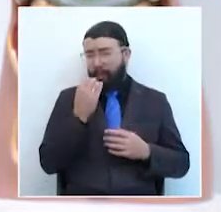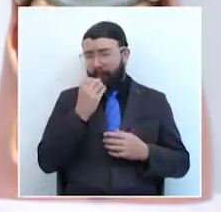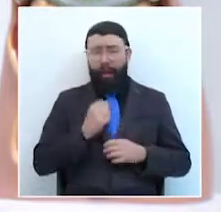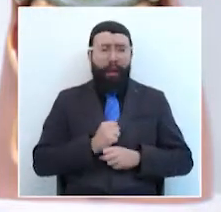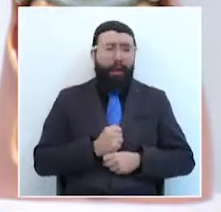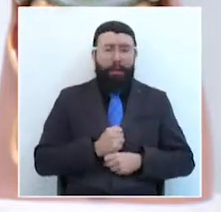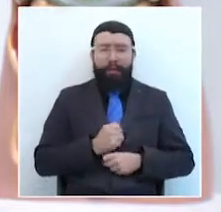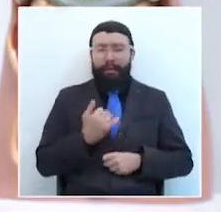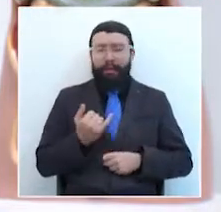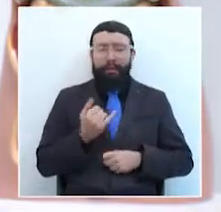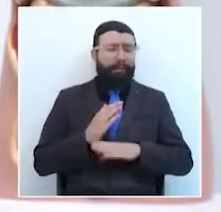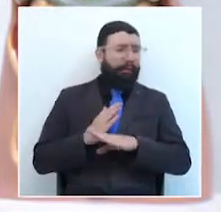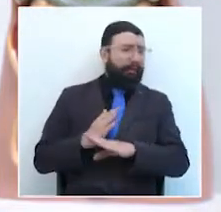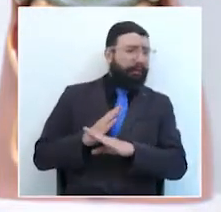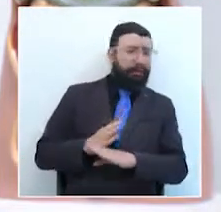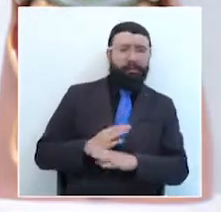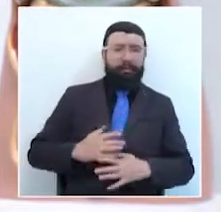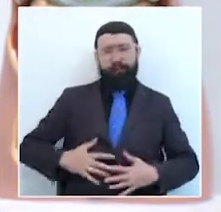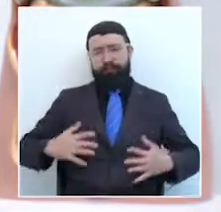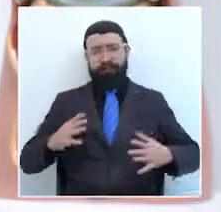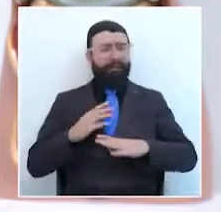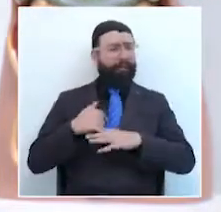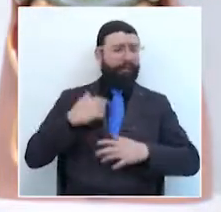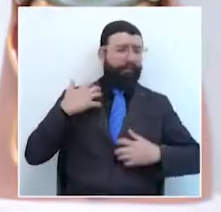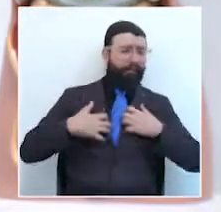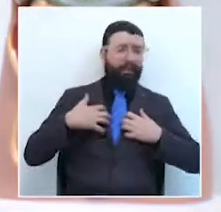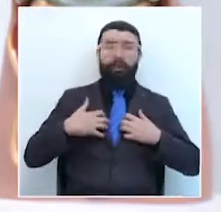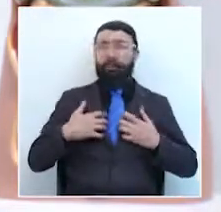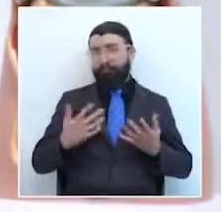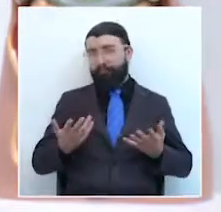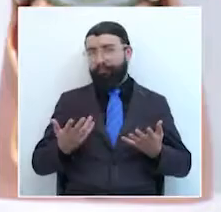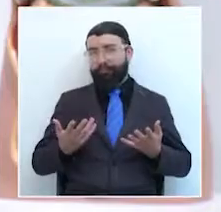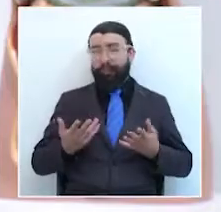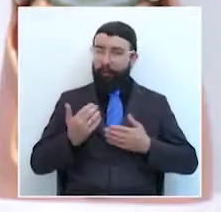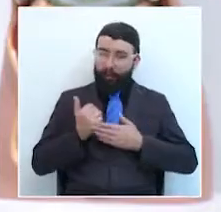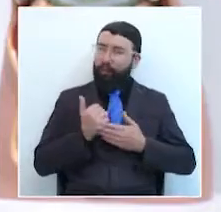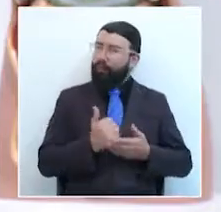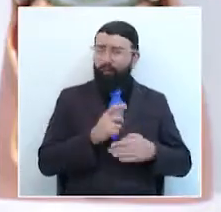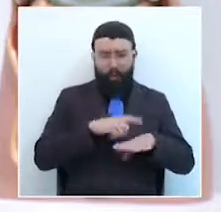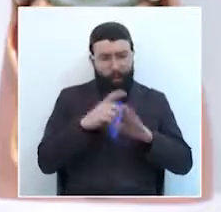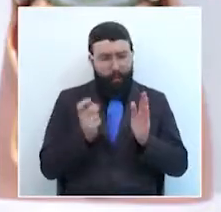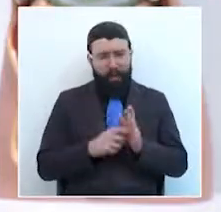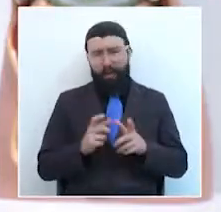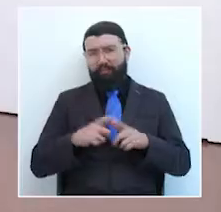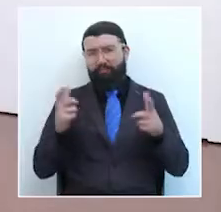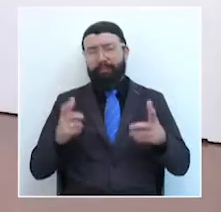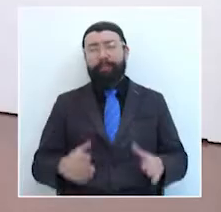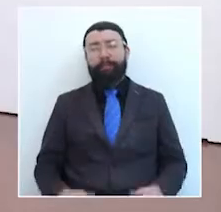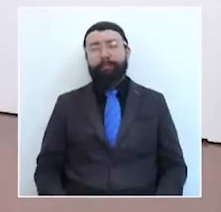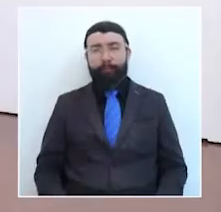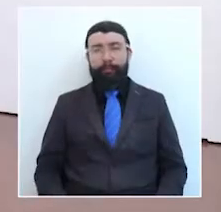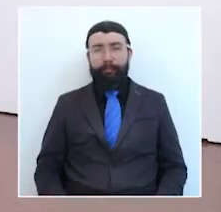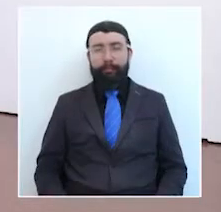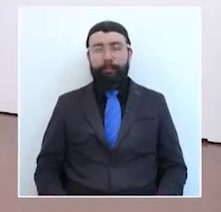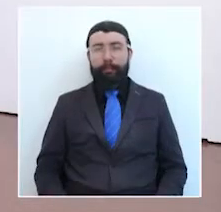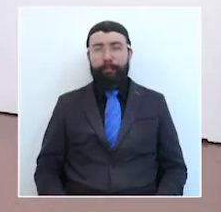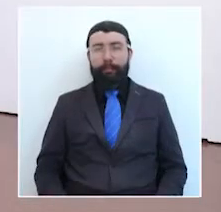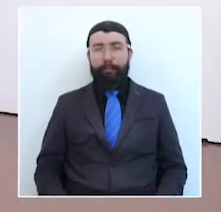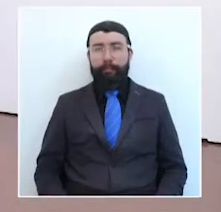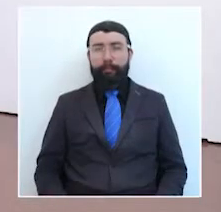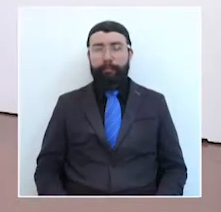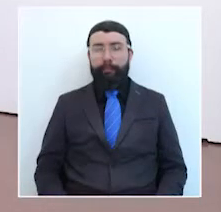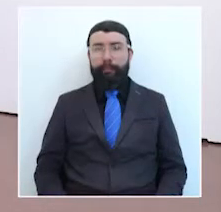manejar con realidad virtual ya que no solamente el tema de fobias sino que tiene un manejo más amplio bueno ya